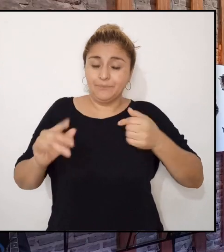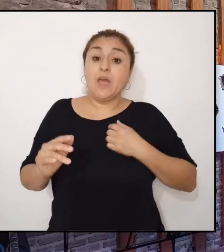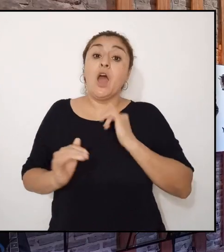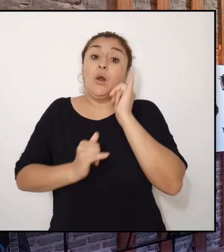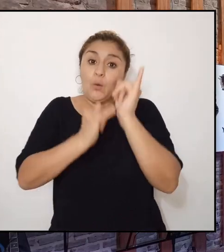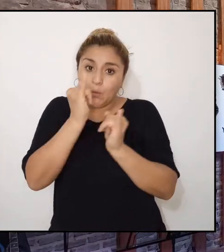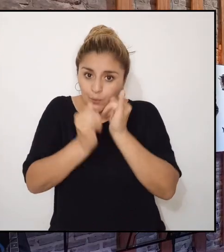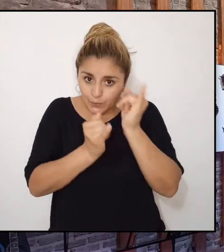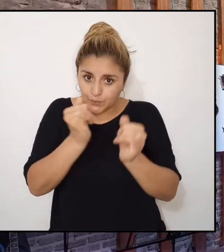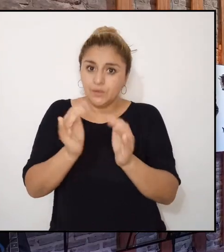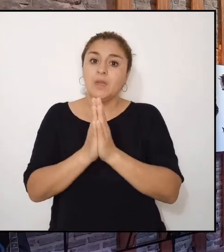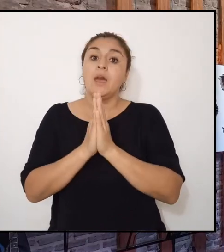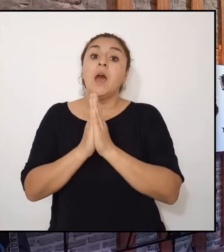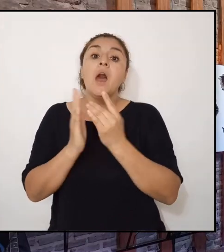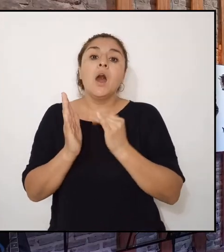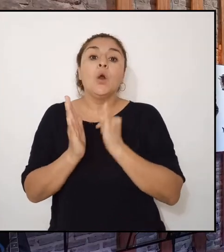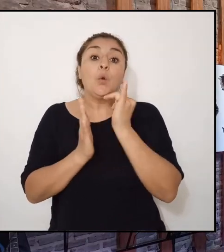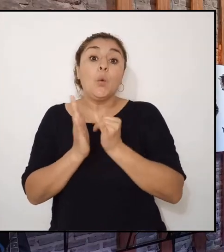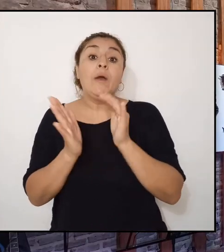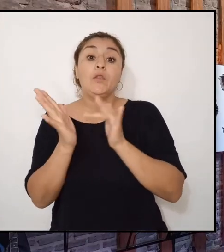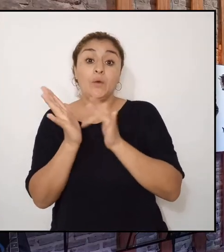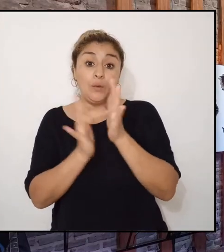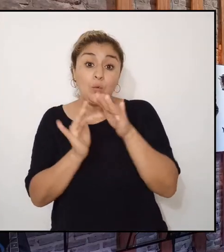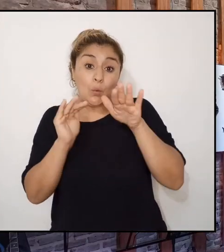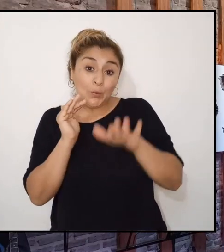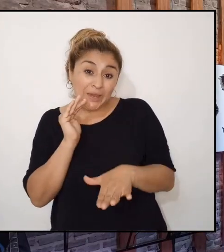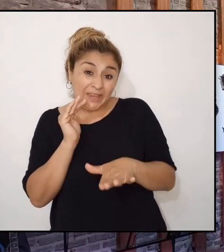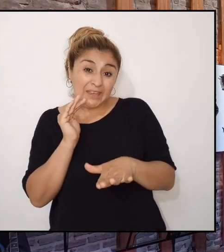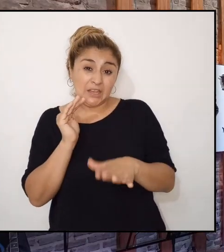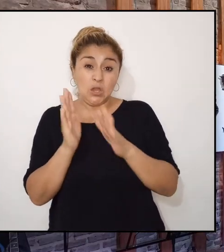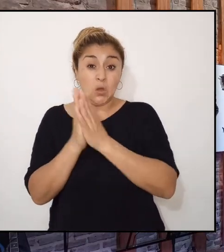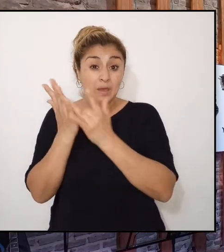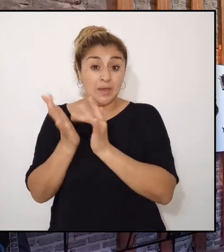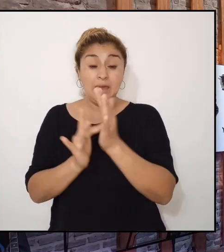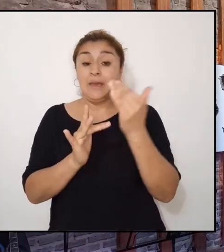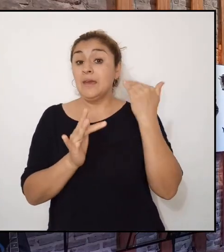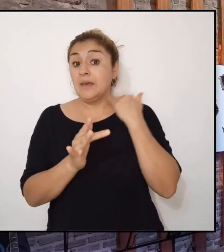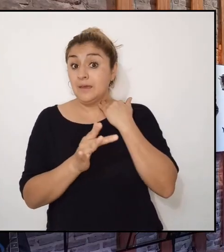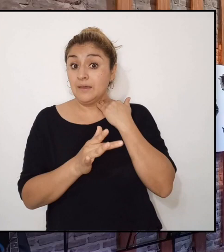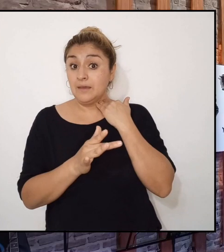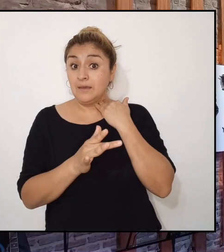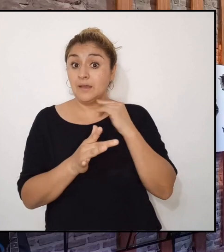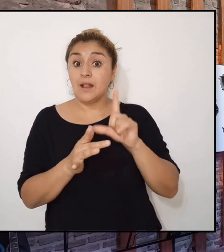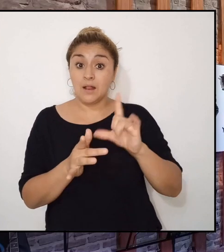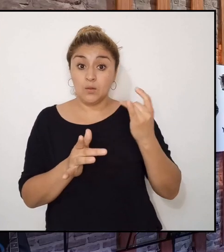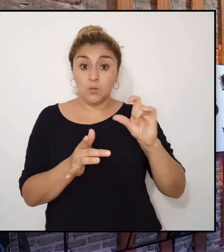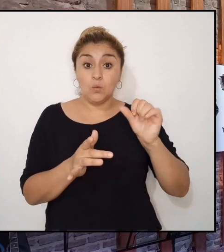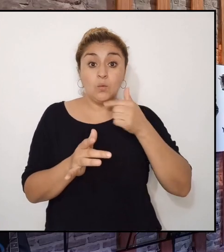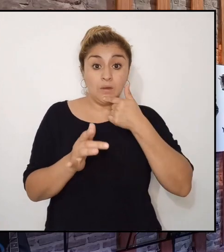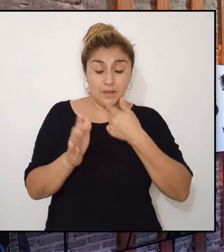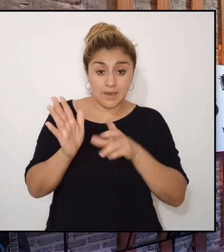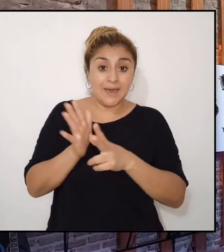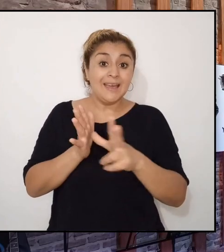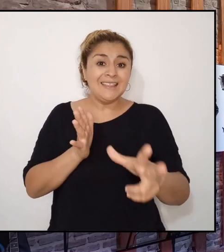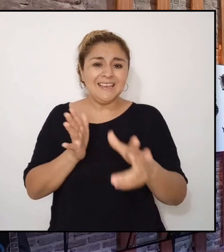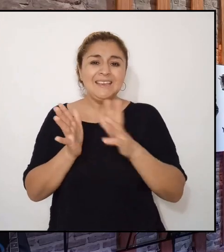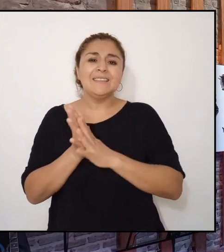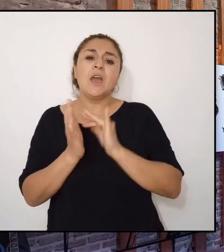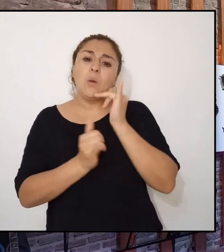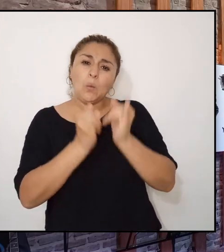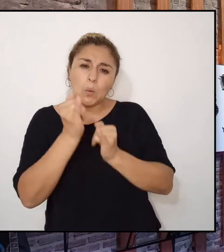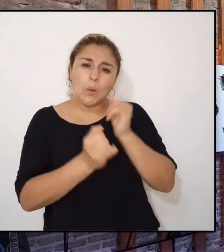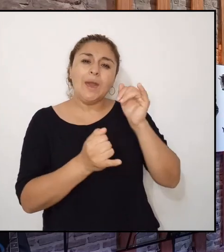cuando Jesús era niño, estaba creciendo, dice las Escrituras, y fueron a un lugar, a una